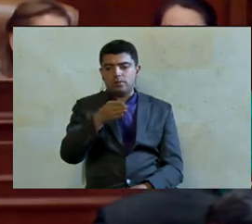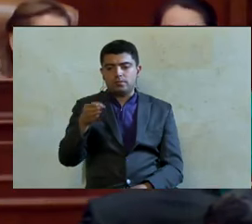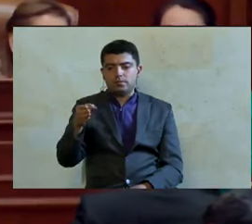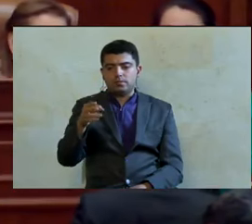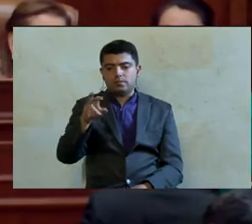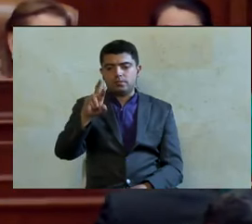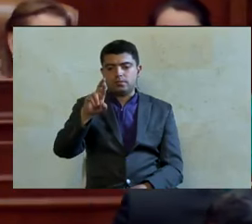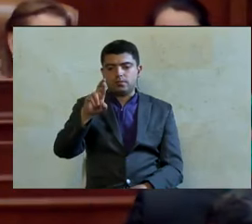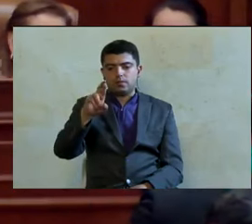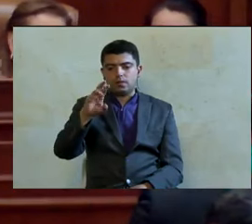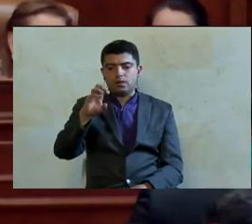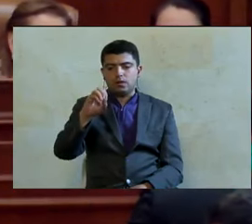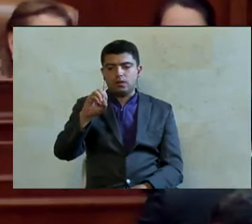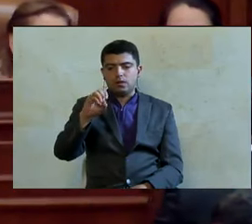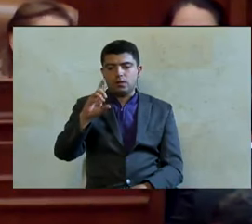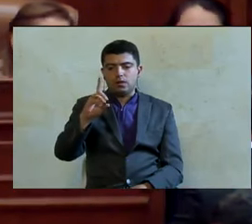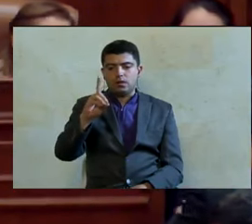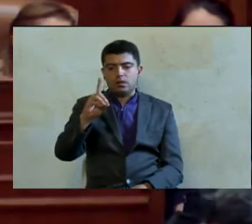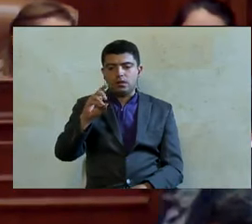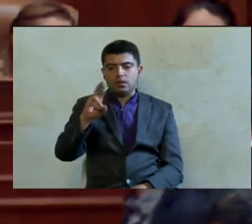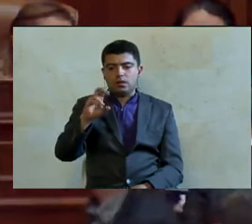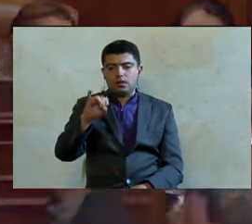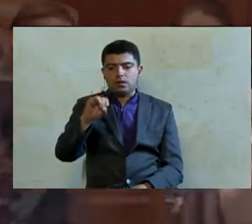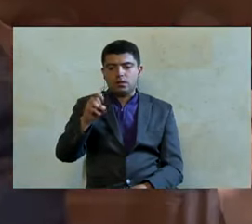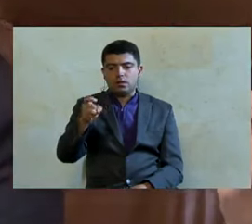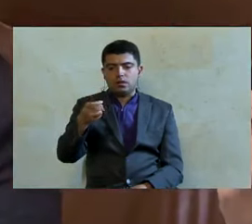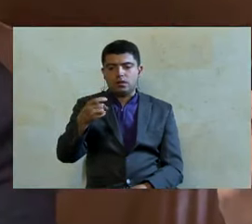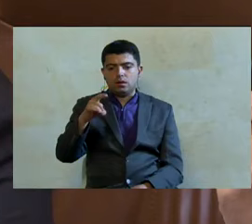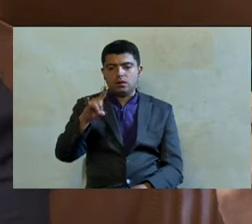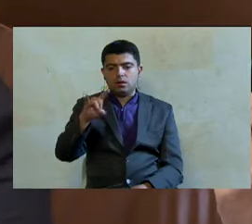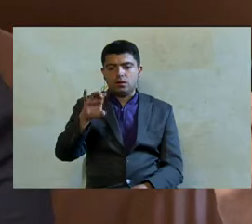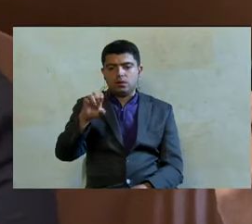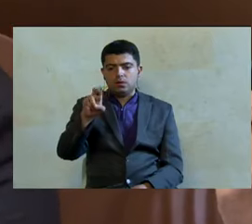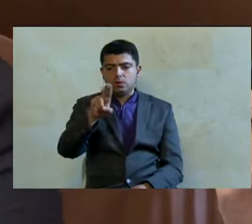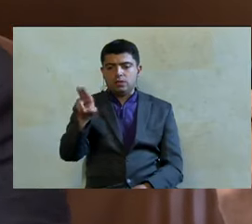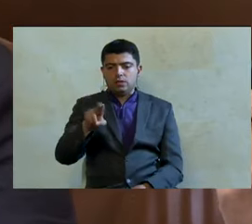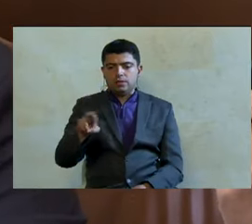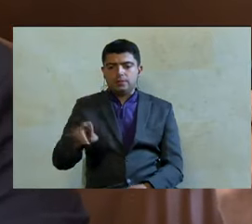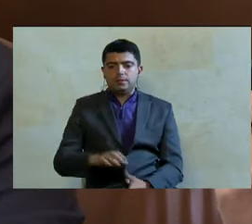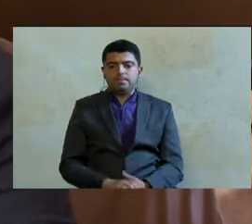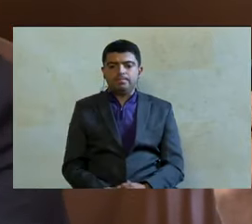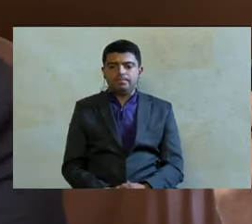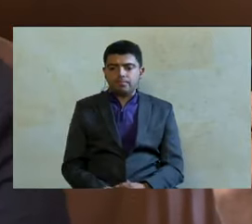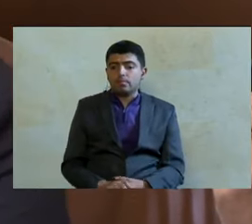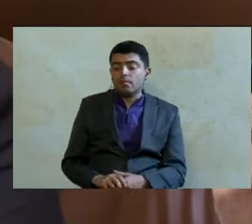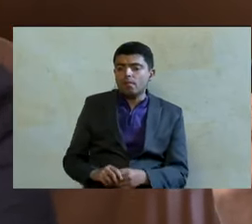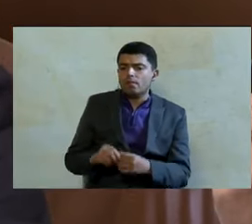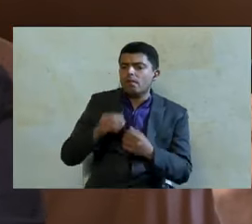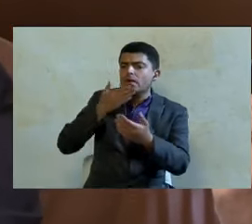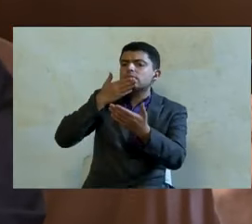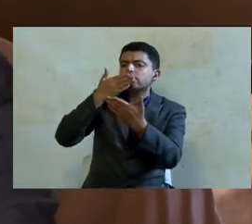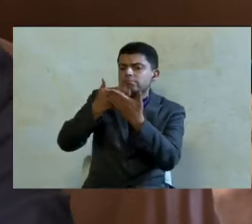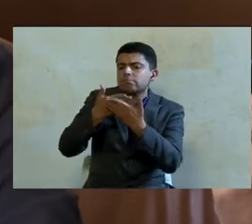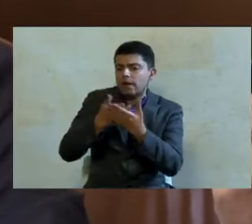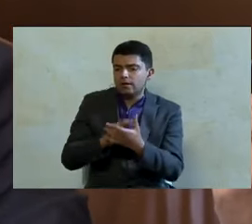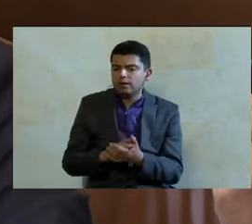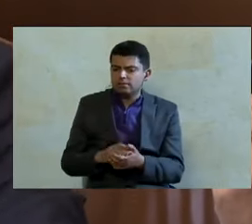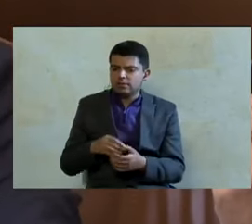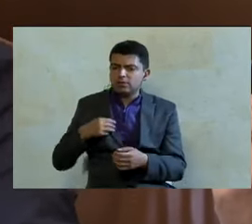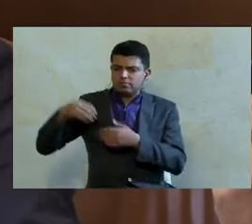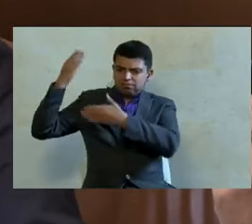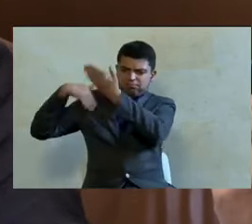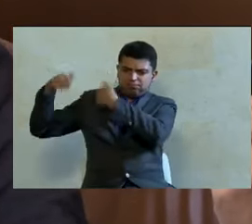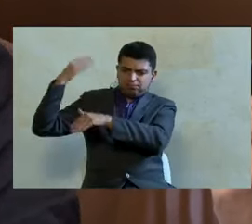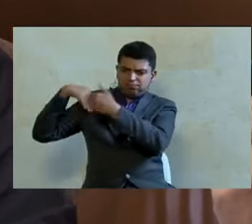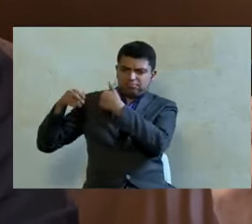Rodríguez gracias no mire mi amor primero que intervenga yo quiero contar un poquito que los antecedentes de esto y es con